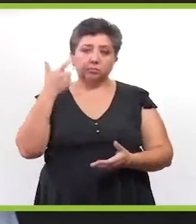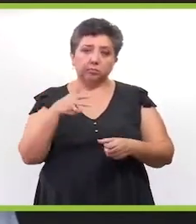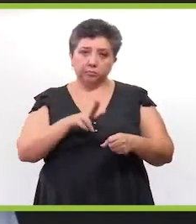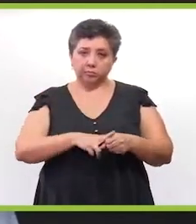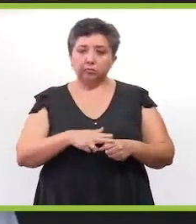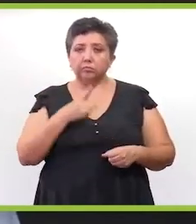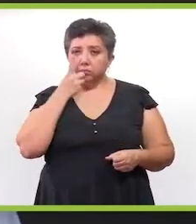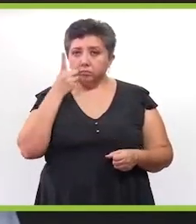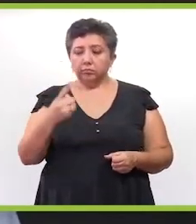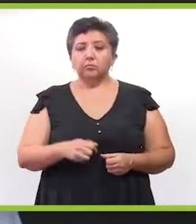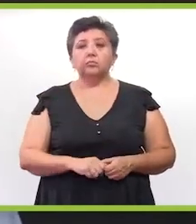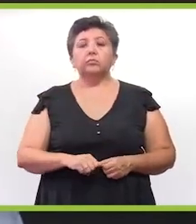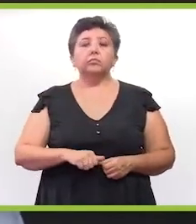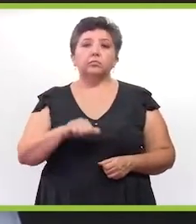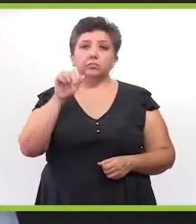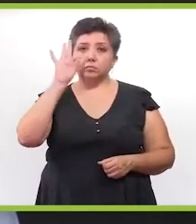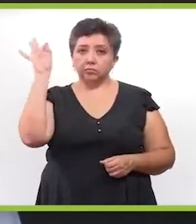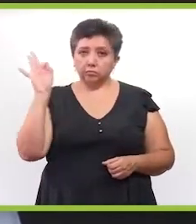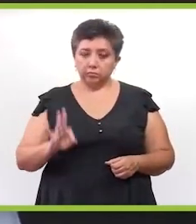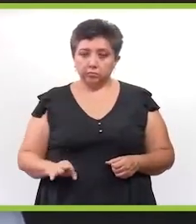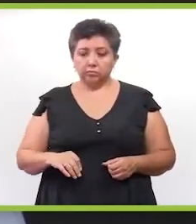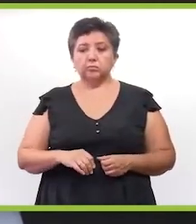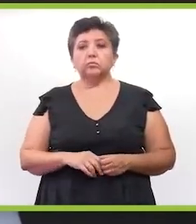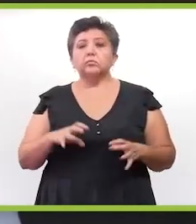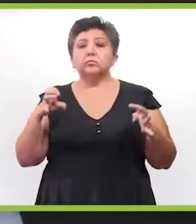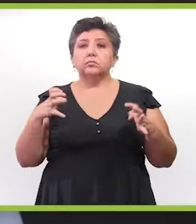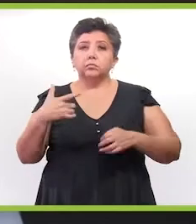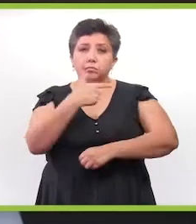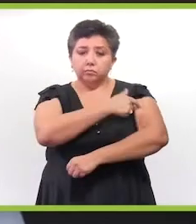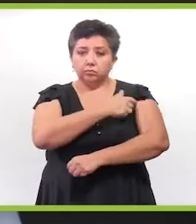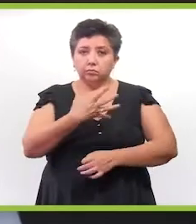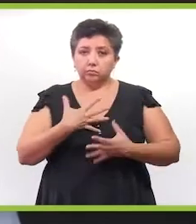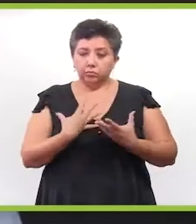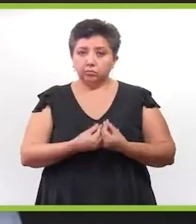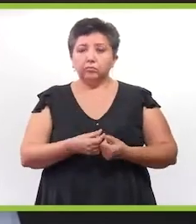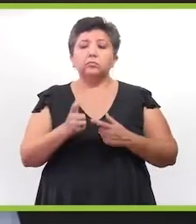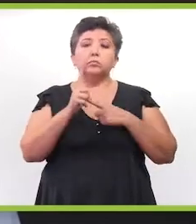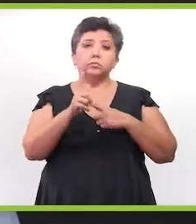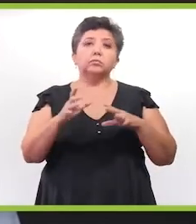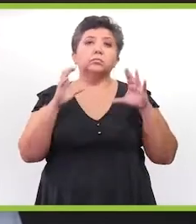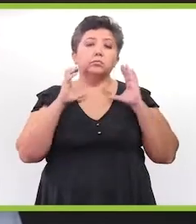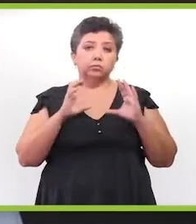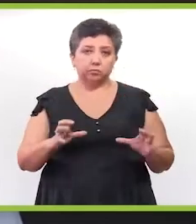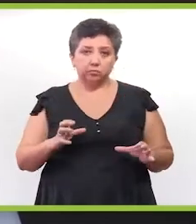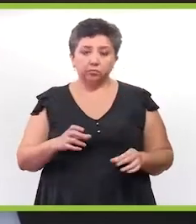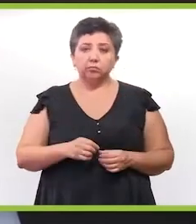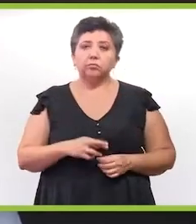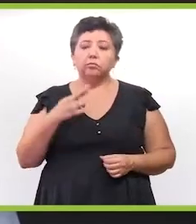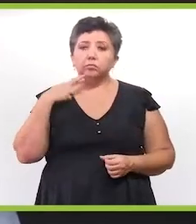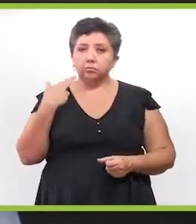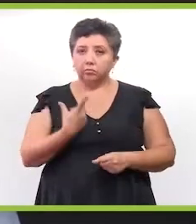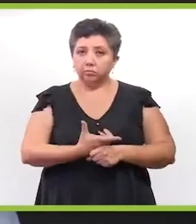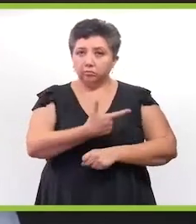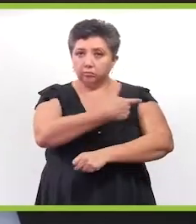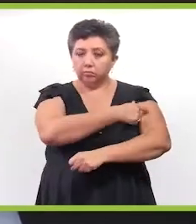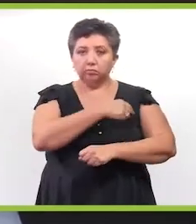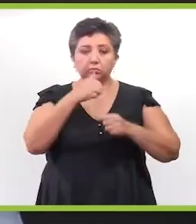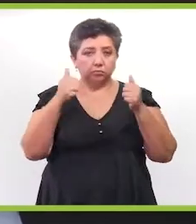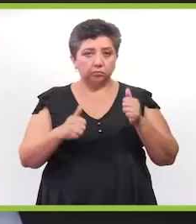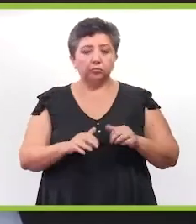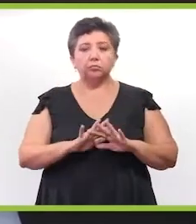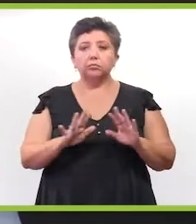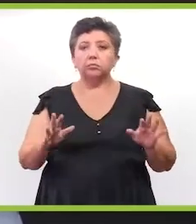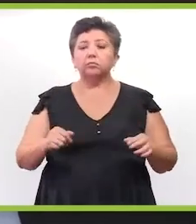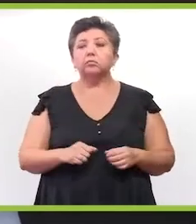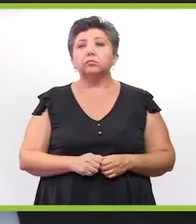en el hospital en un alto porcentaje y que a pesar de estar vacunados tenemos que seguirnos cuidando y que los efectos de la vacuna se